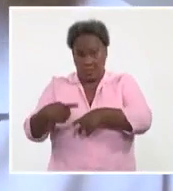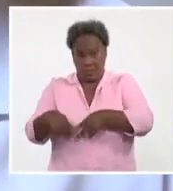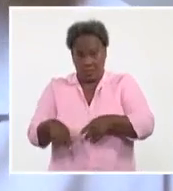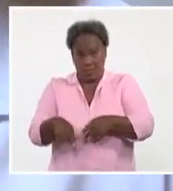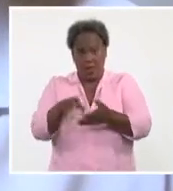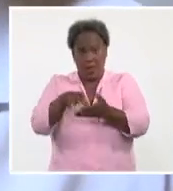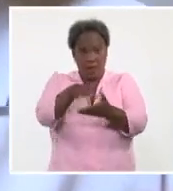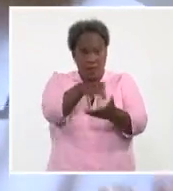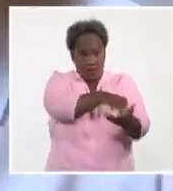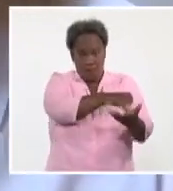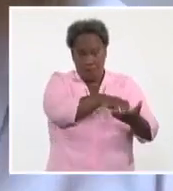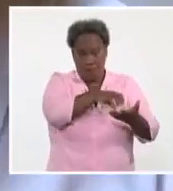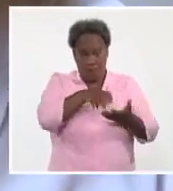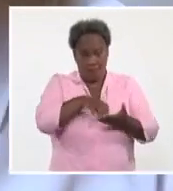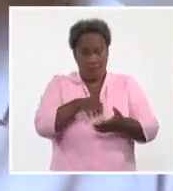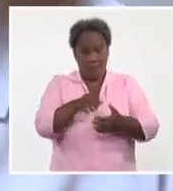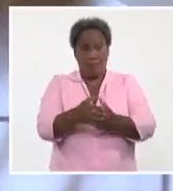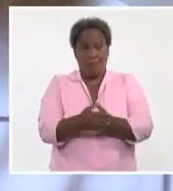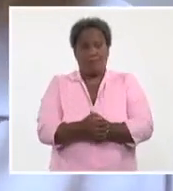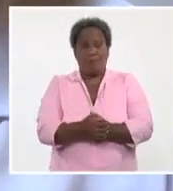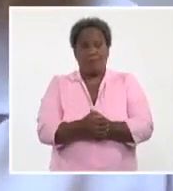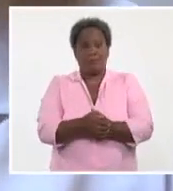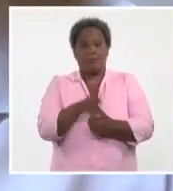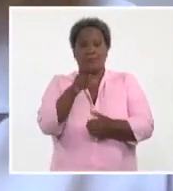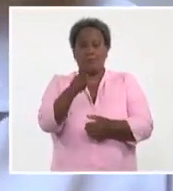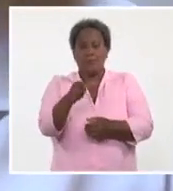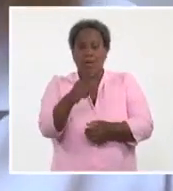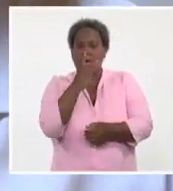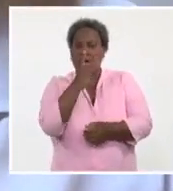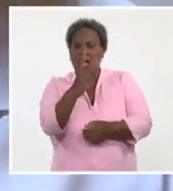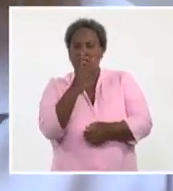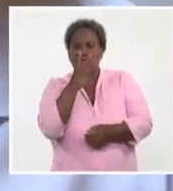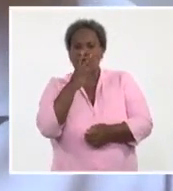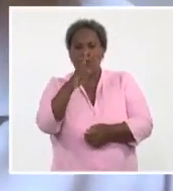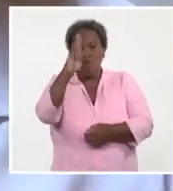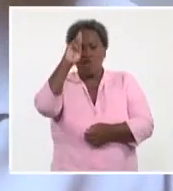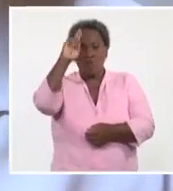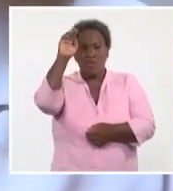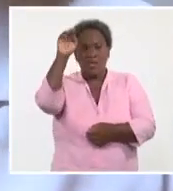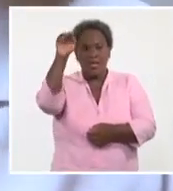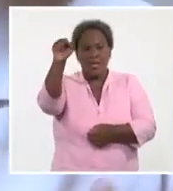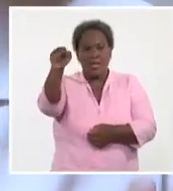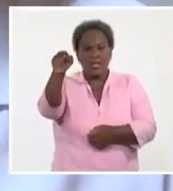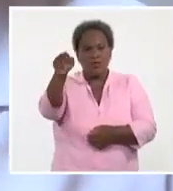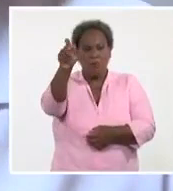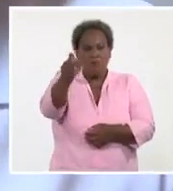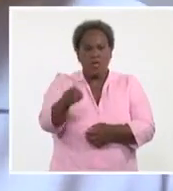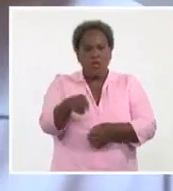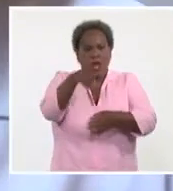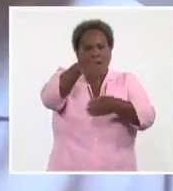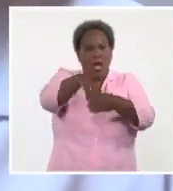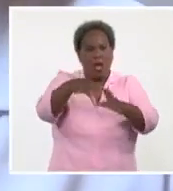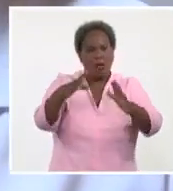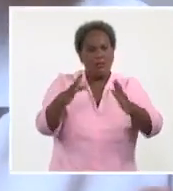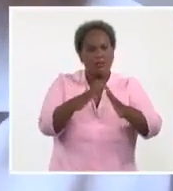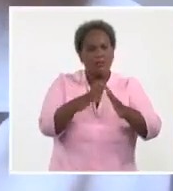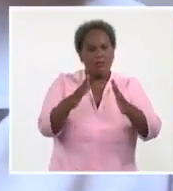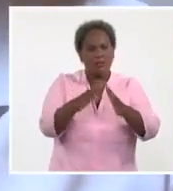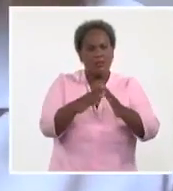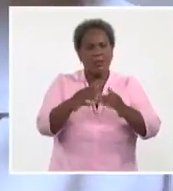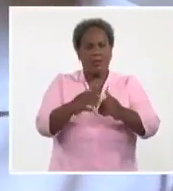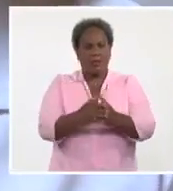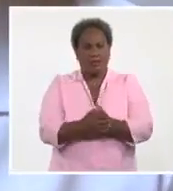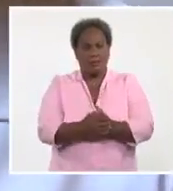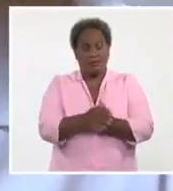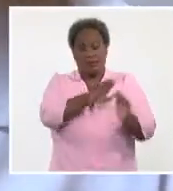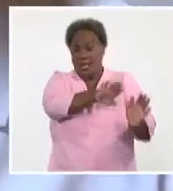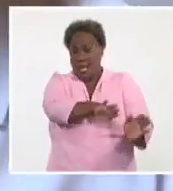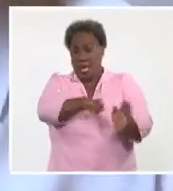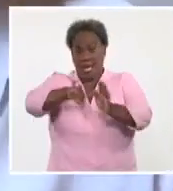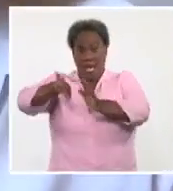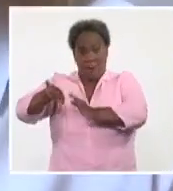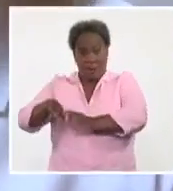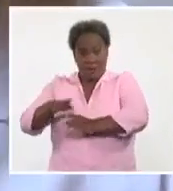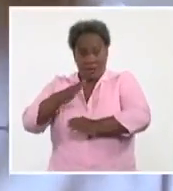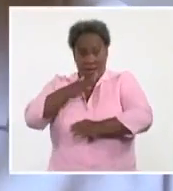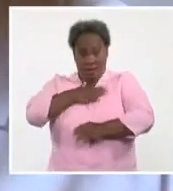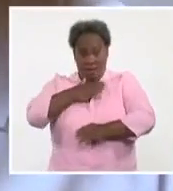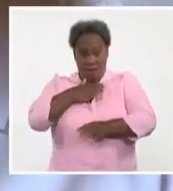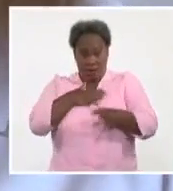uno de los lugares, con el seguimiento del ingreso en el hogar de los contactos. Pero además de eso, nosotros también vamos